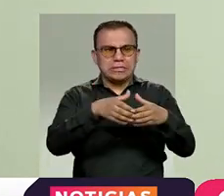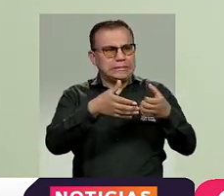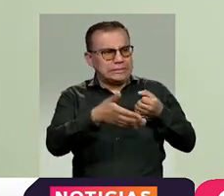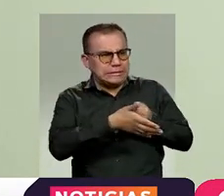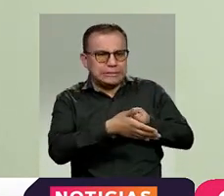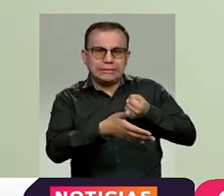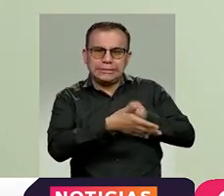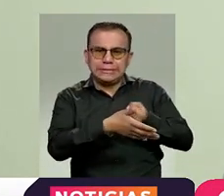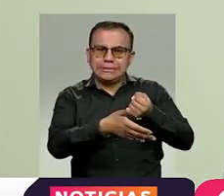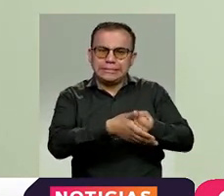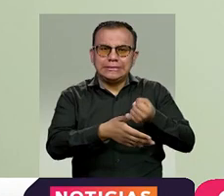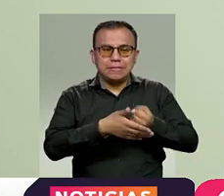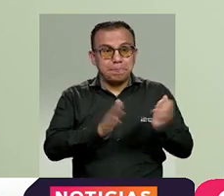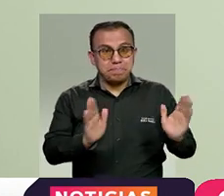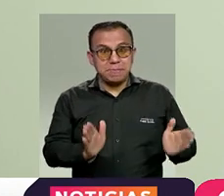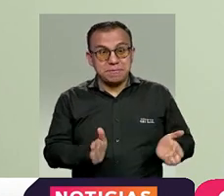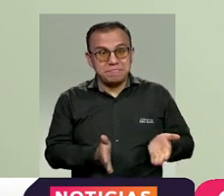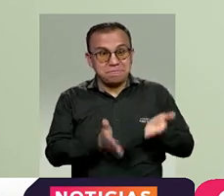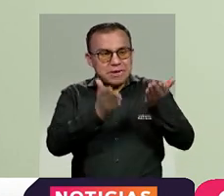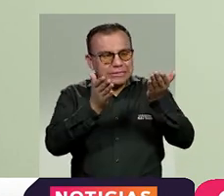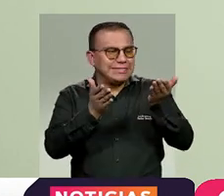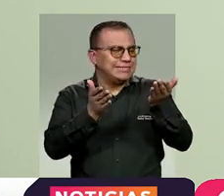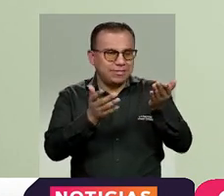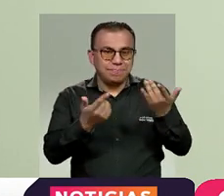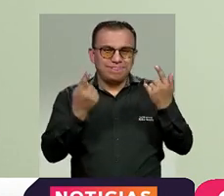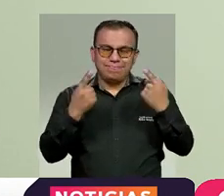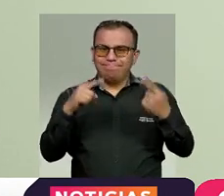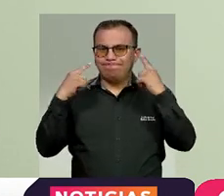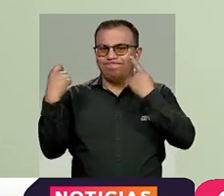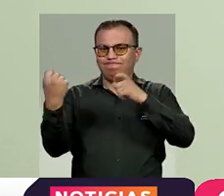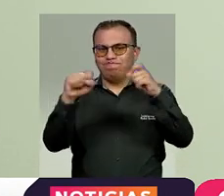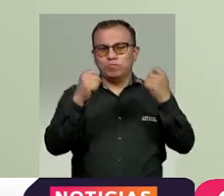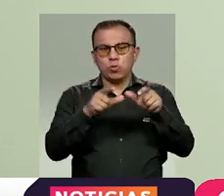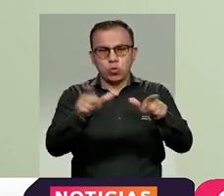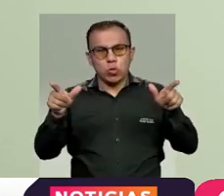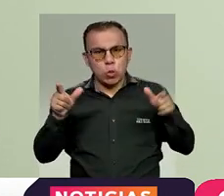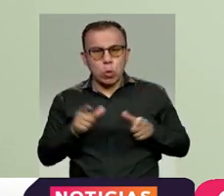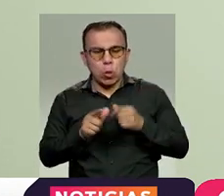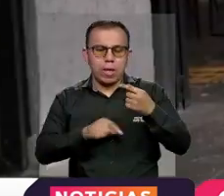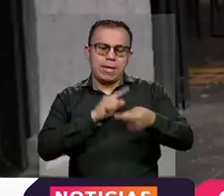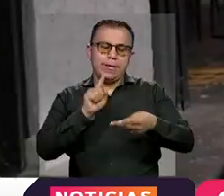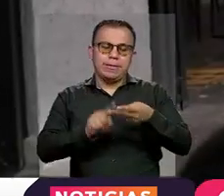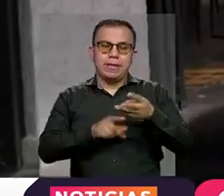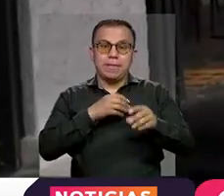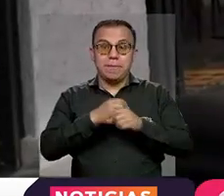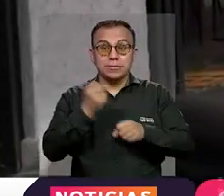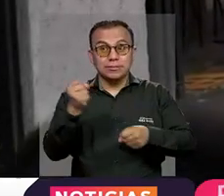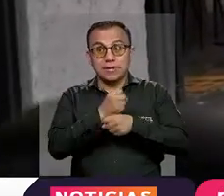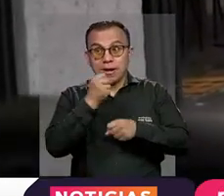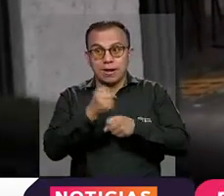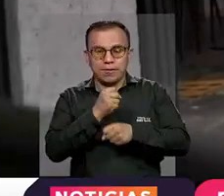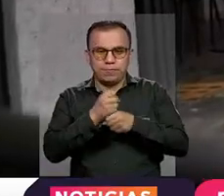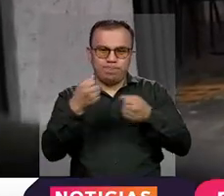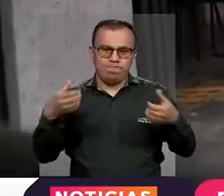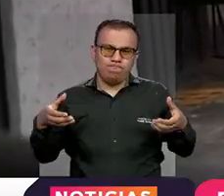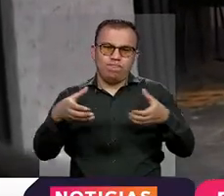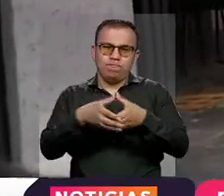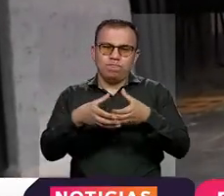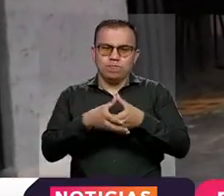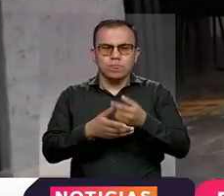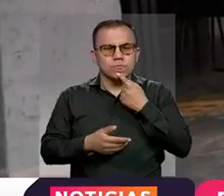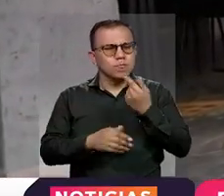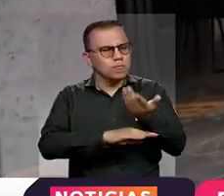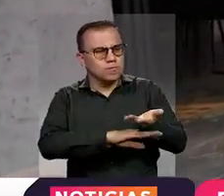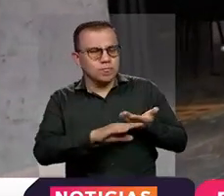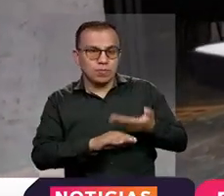intentando recuperarse. Nos preocupa la sostenibilidad de los negocios, la sostenibilidad del empleo. La asociación también pide